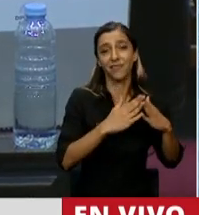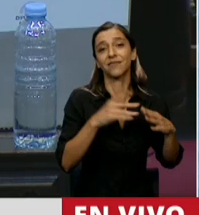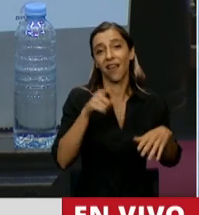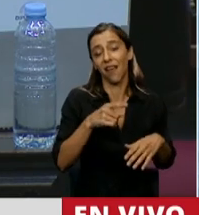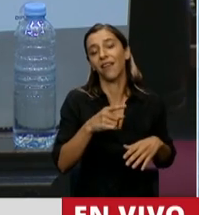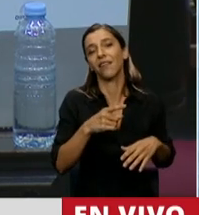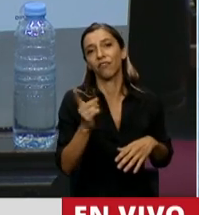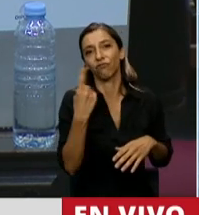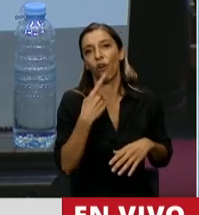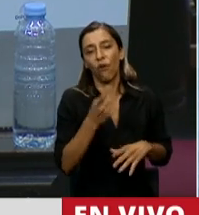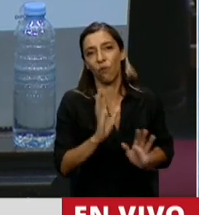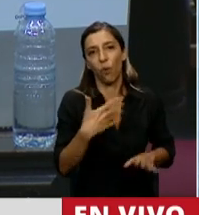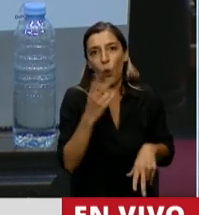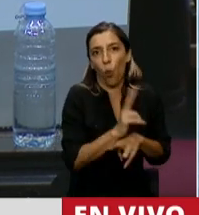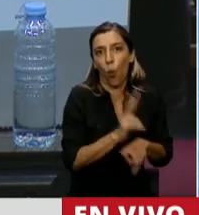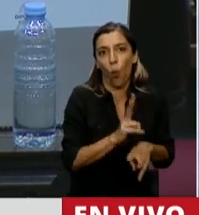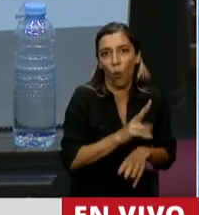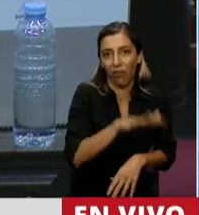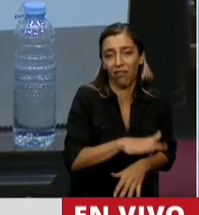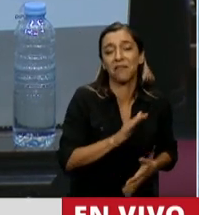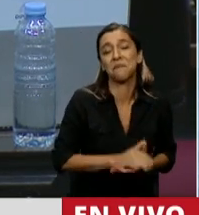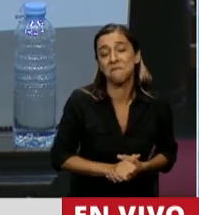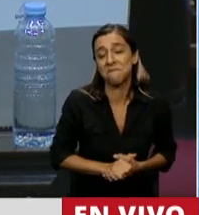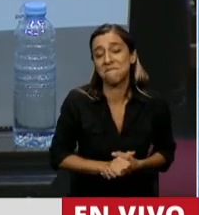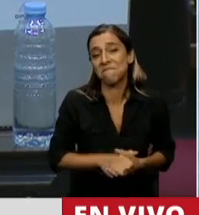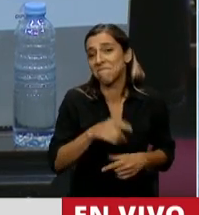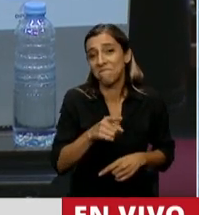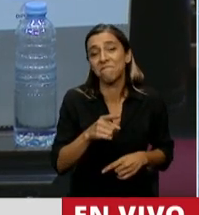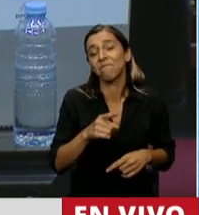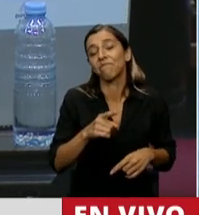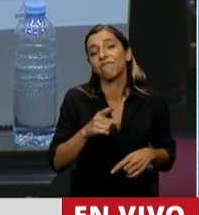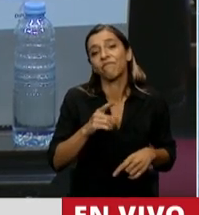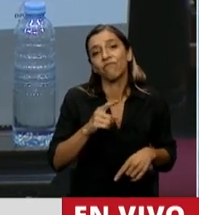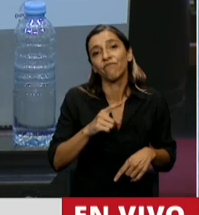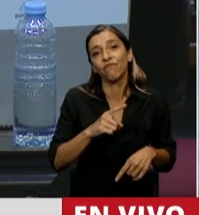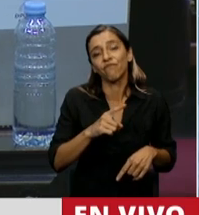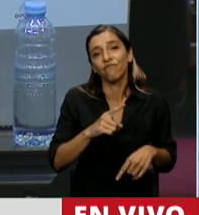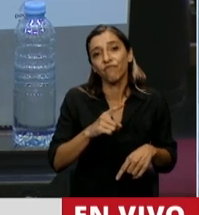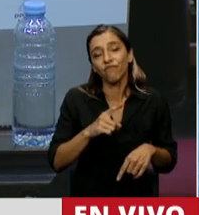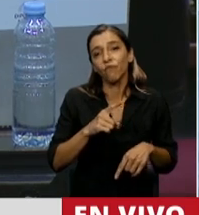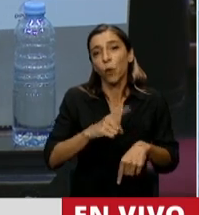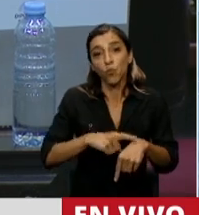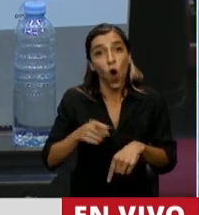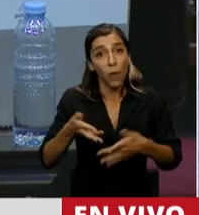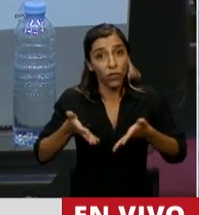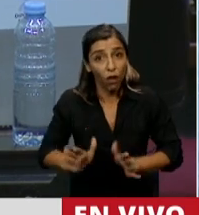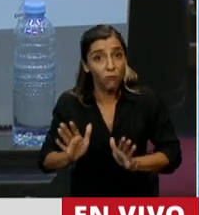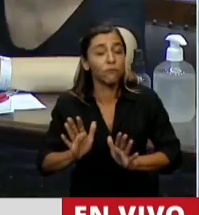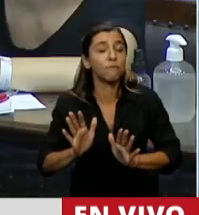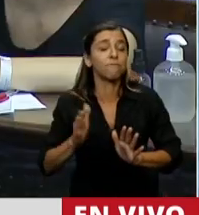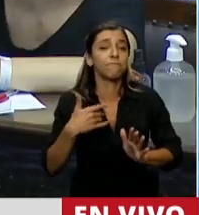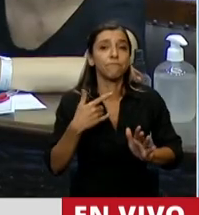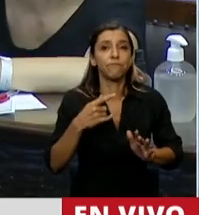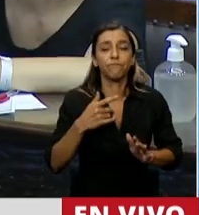la salud de esa niña. Posterior a ese tiempo, una vez que ella pare, se pierde el